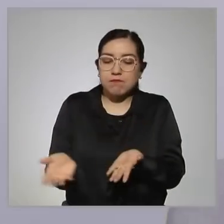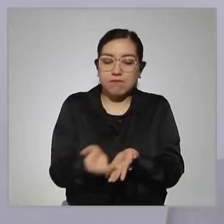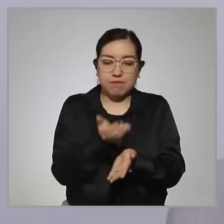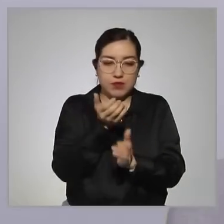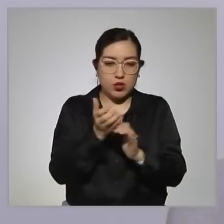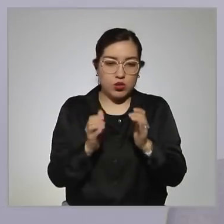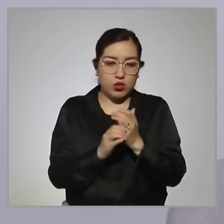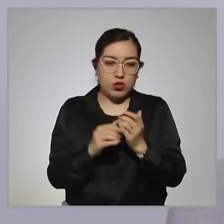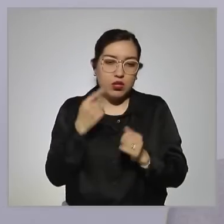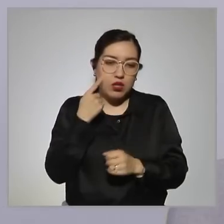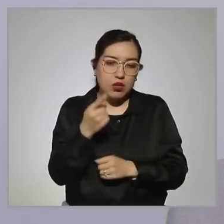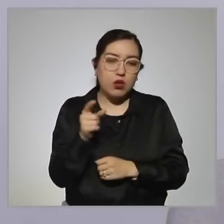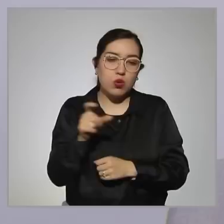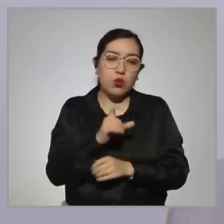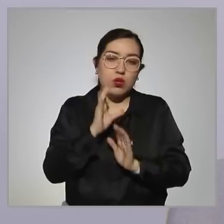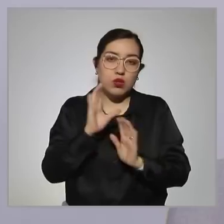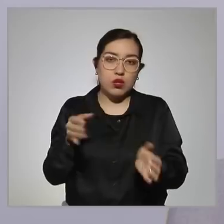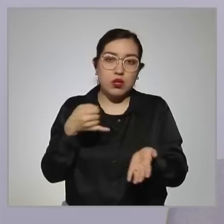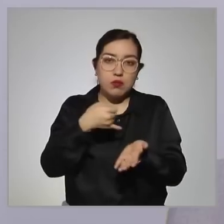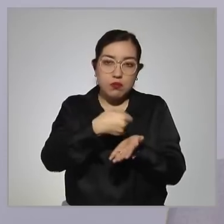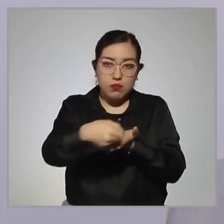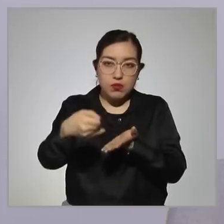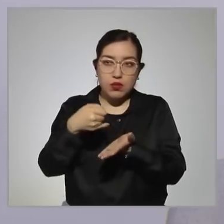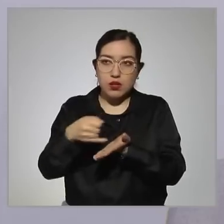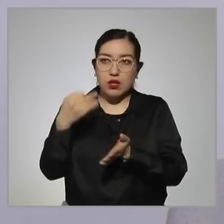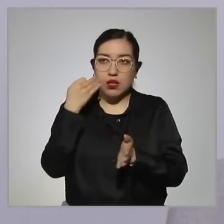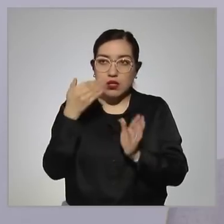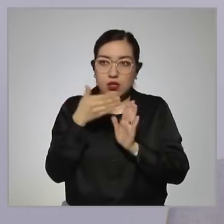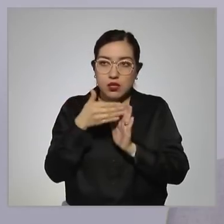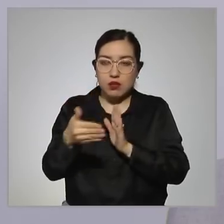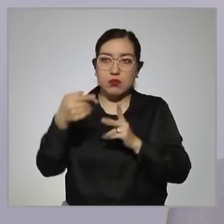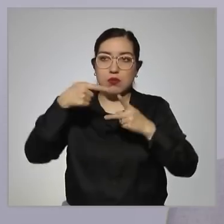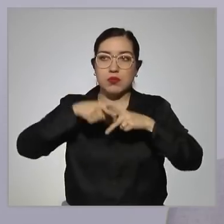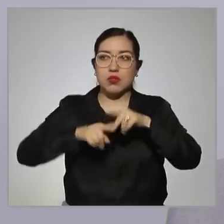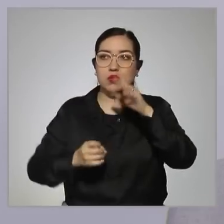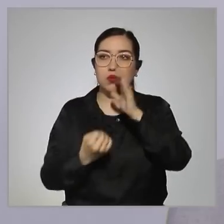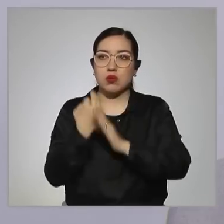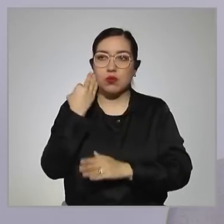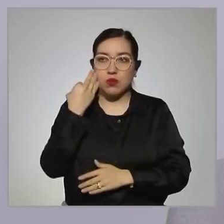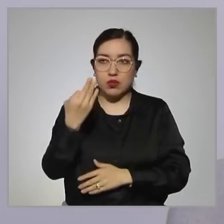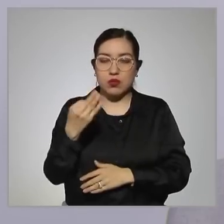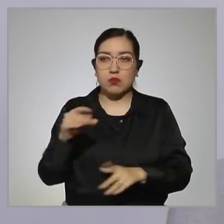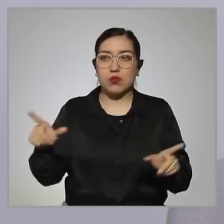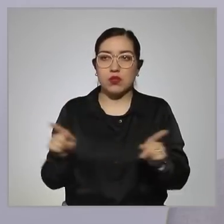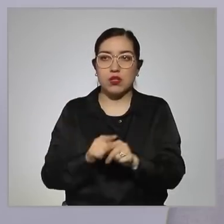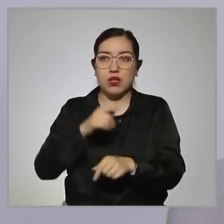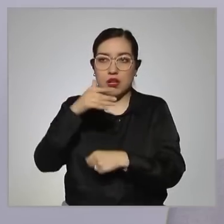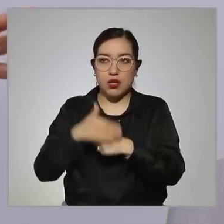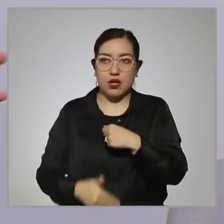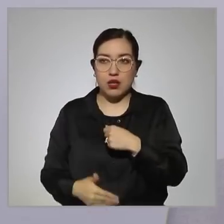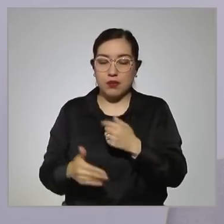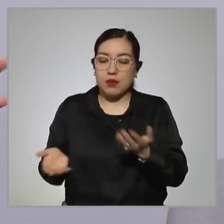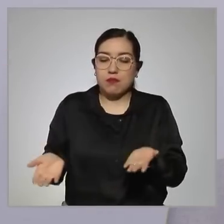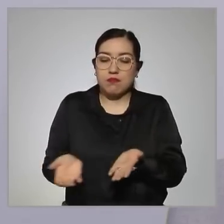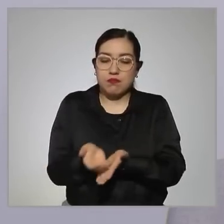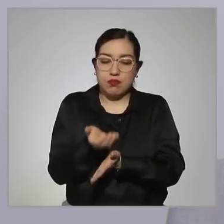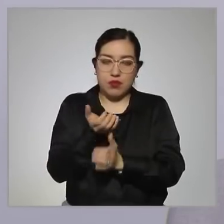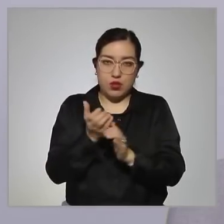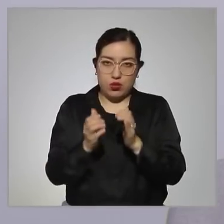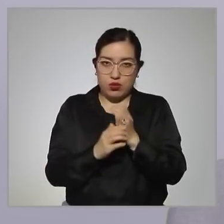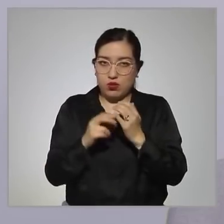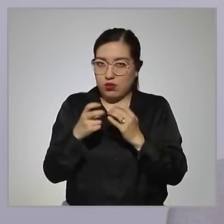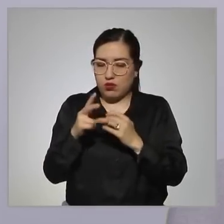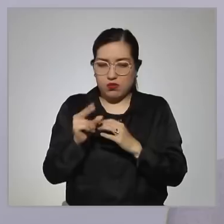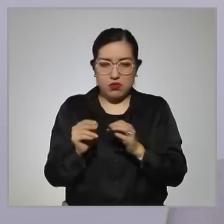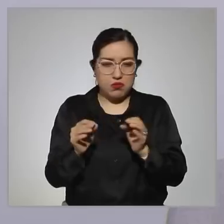Considerar en qué momento se va a sembrar como el periodo en el cual inicia un nuevo ciclo y se cierra justamente con la cosecha, y estos no coinciden para